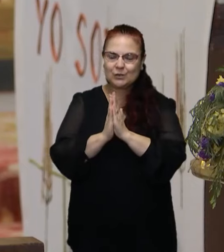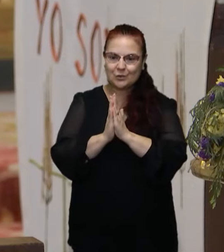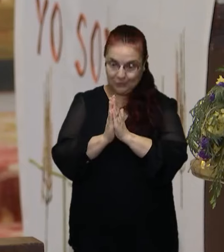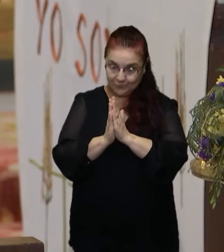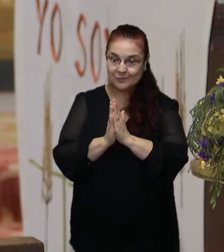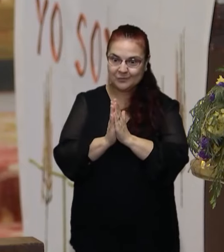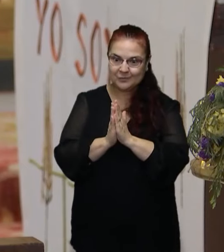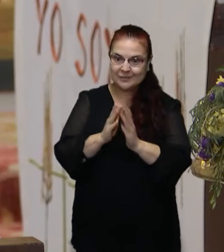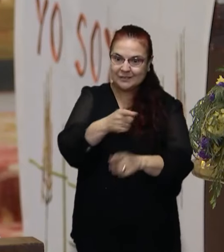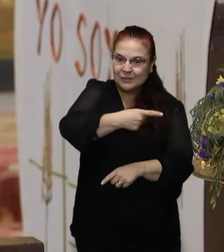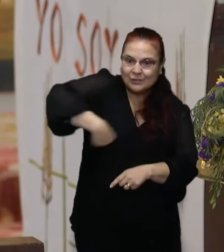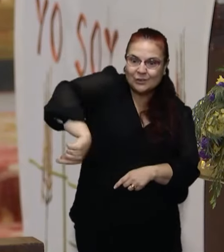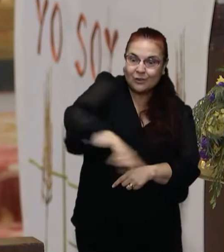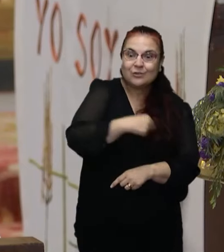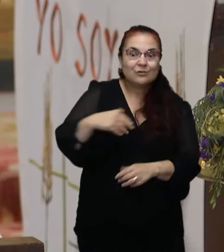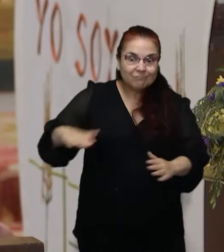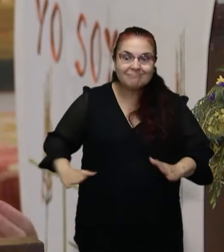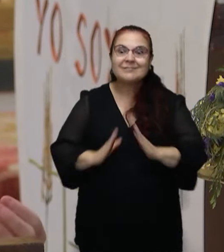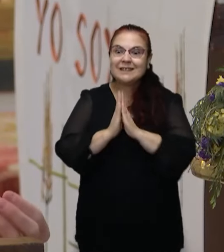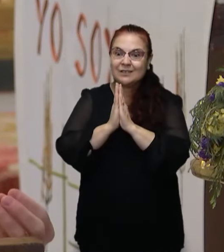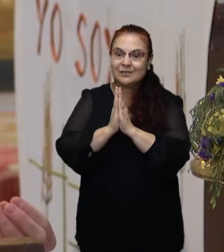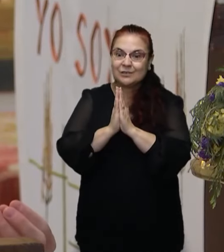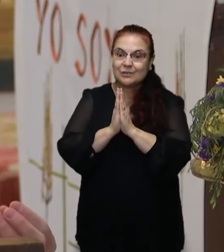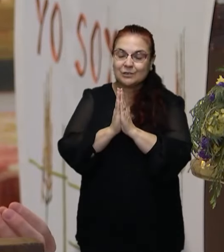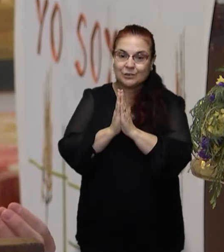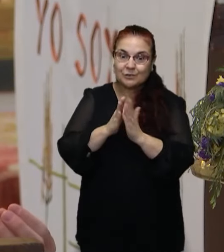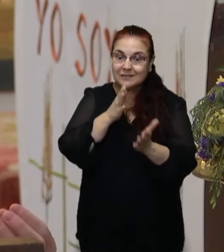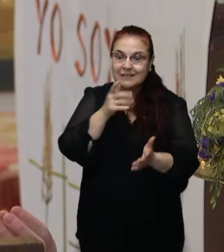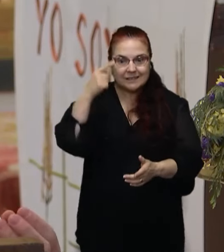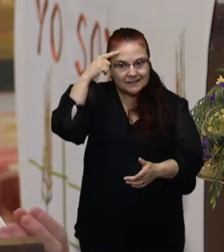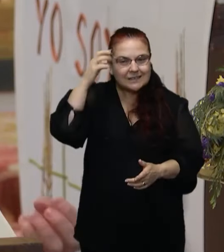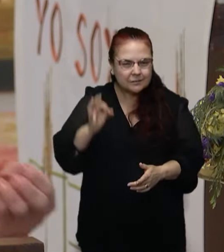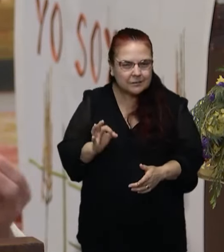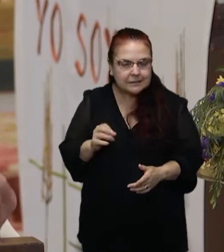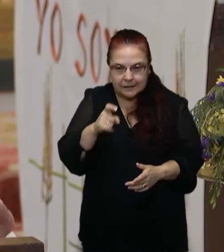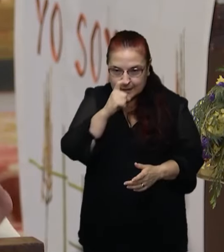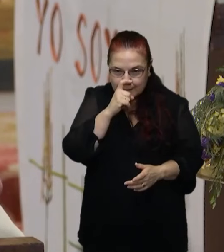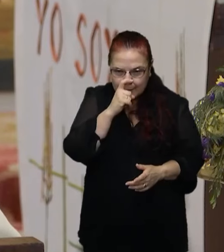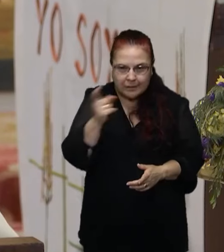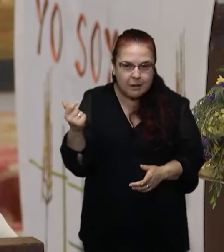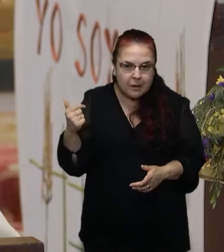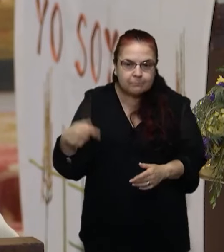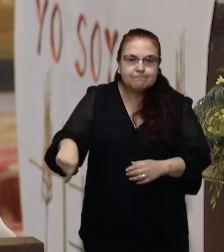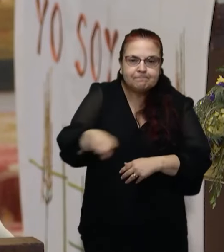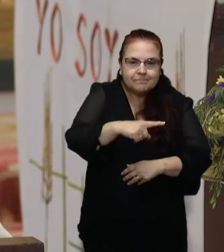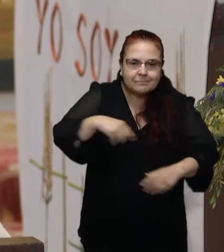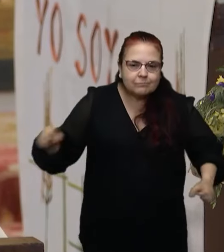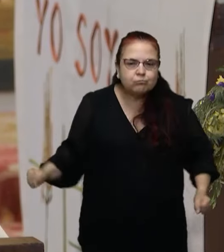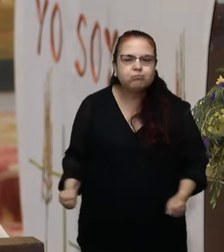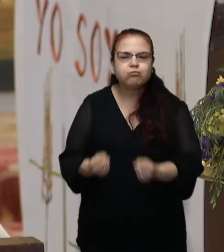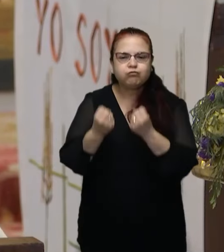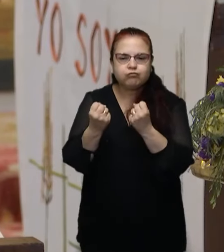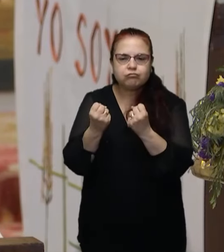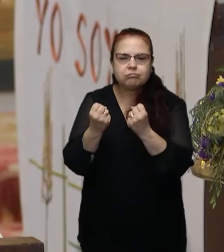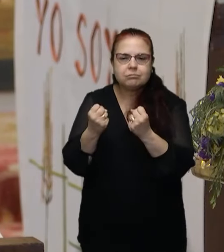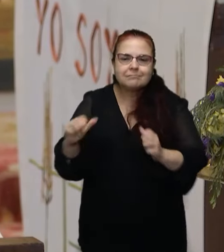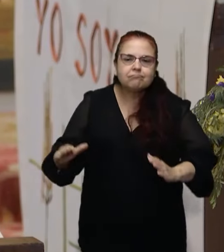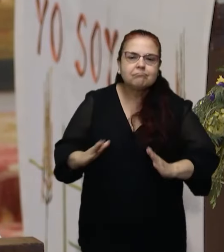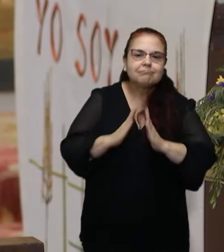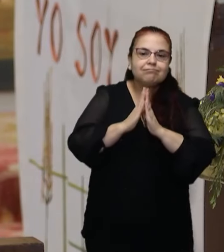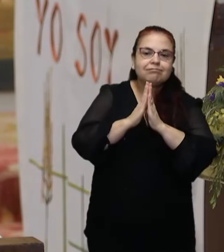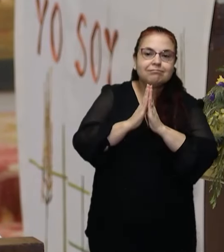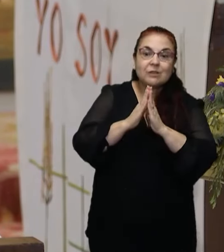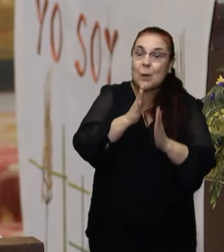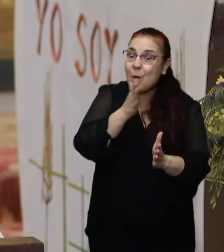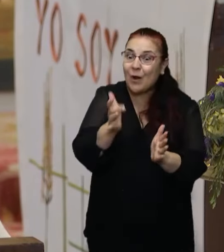santos. Así se recordaban que habían sido rescatados, que habían sido santificados